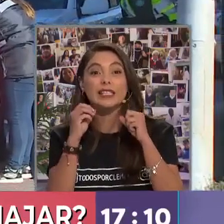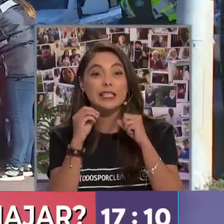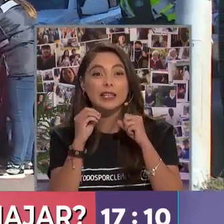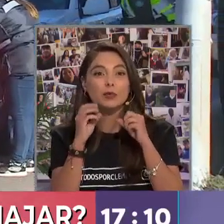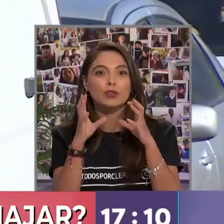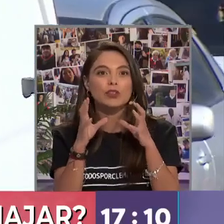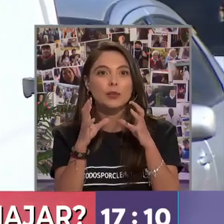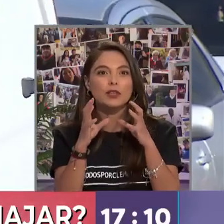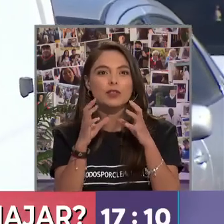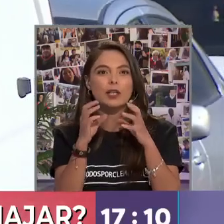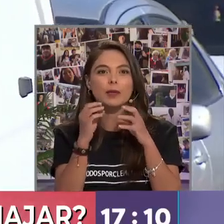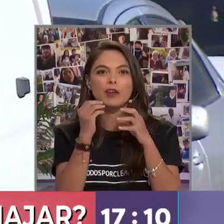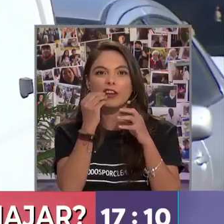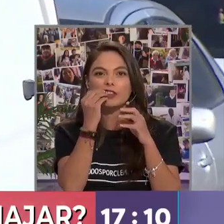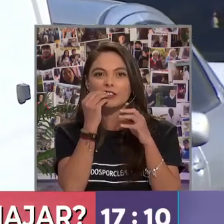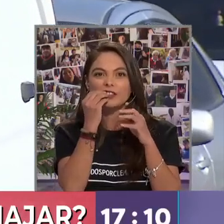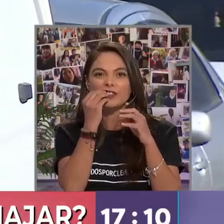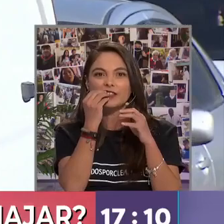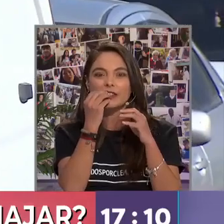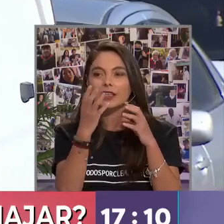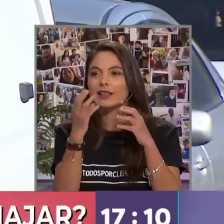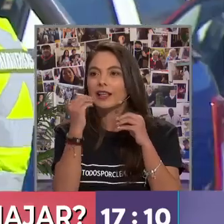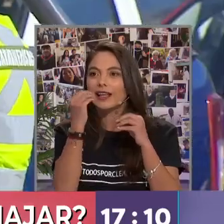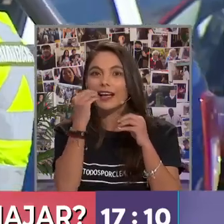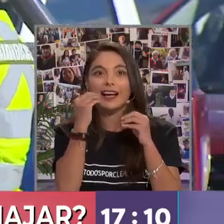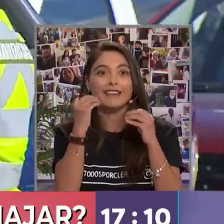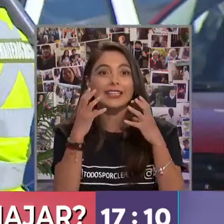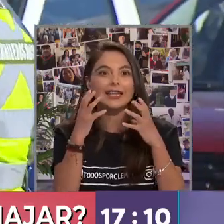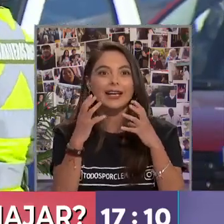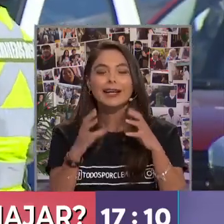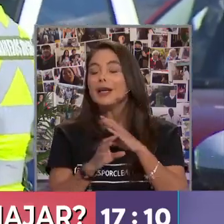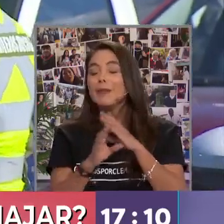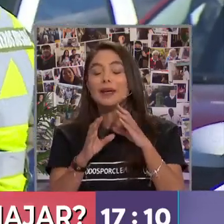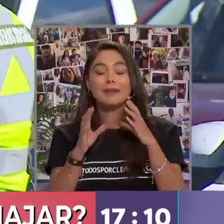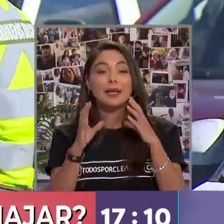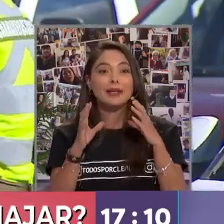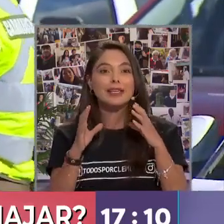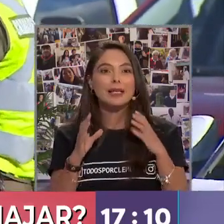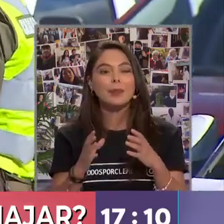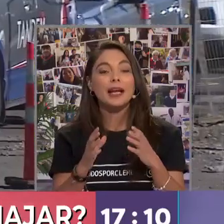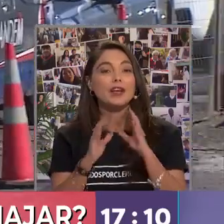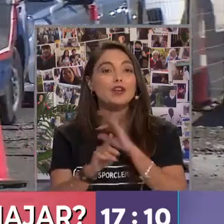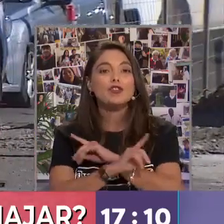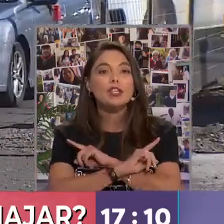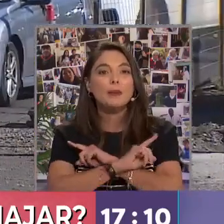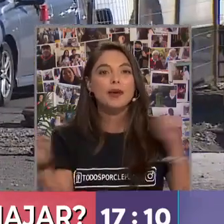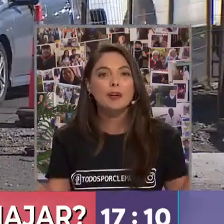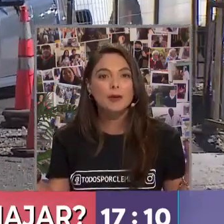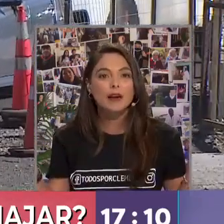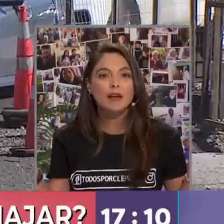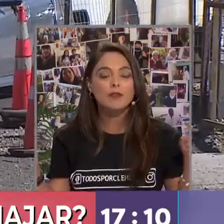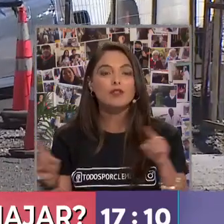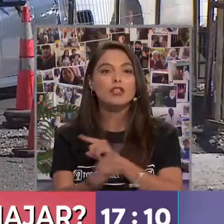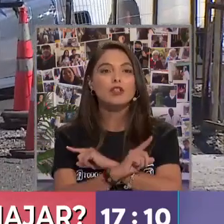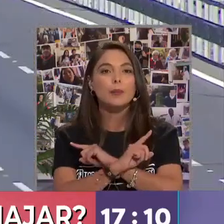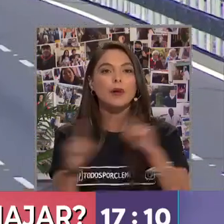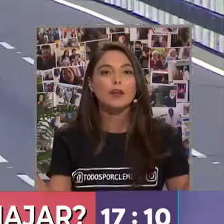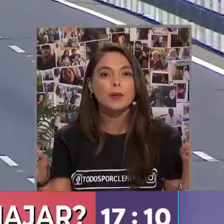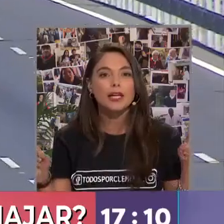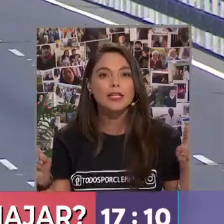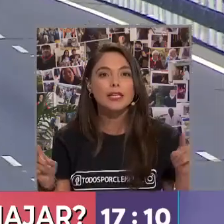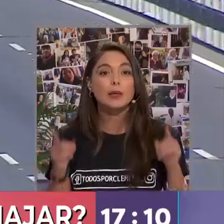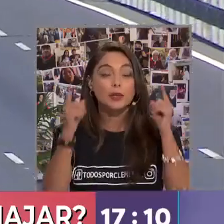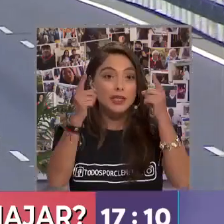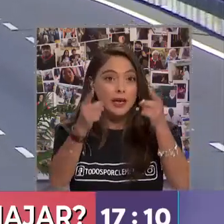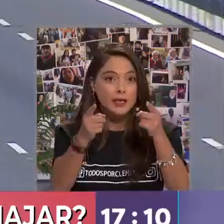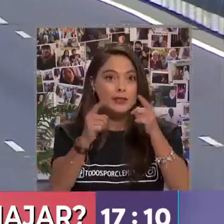o en el cine, uno está súper concentrado. Esa es la cabrita, me desespera. No se puede comer arriba del bus y no se puede comer